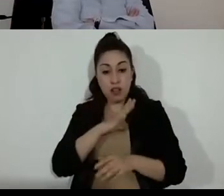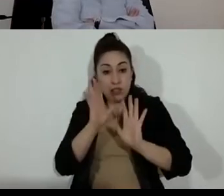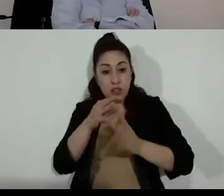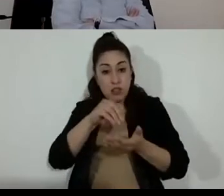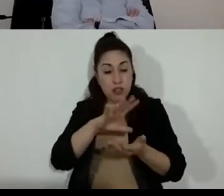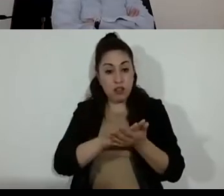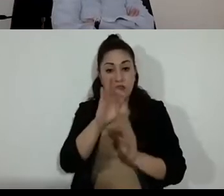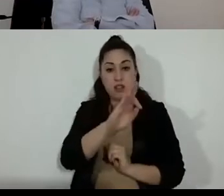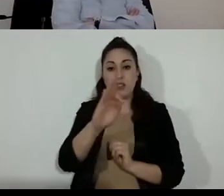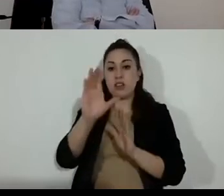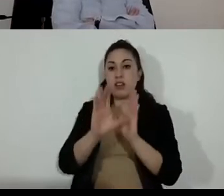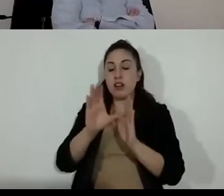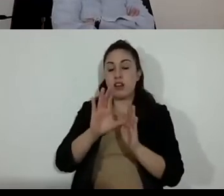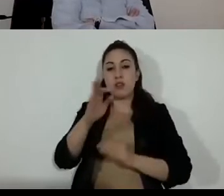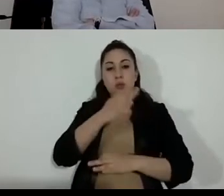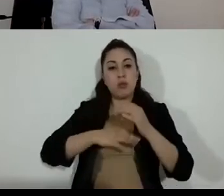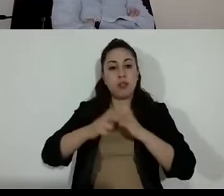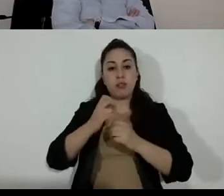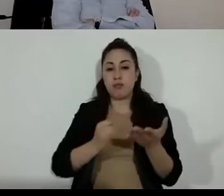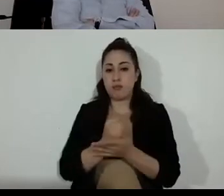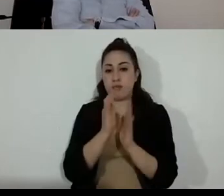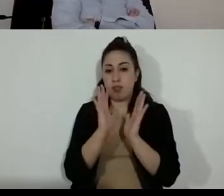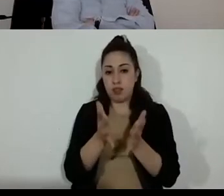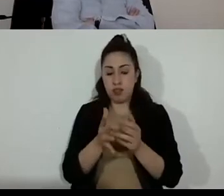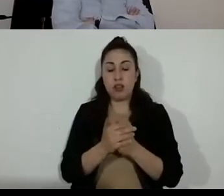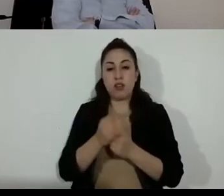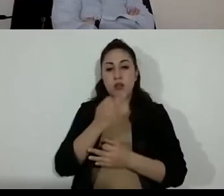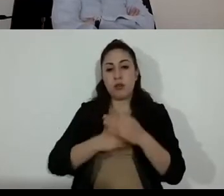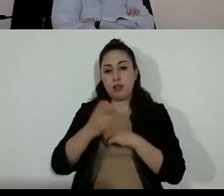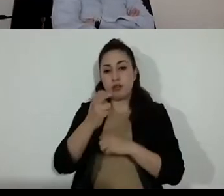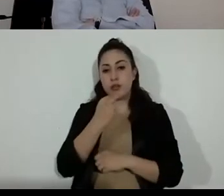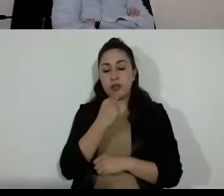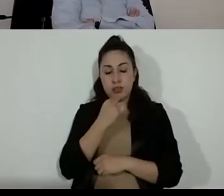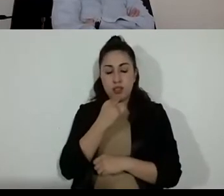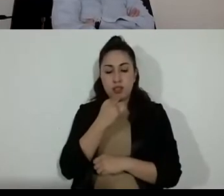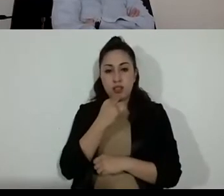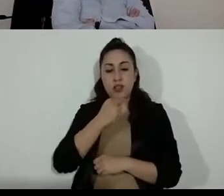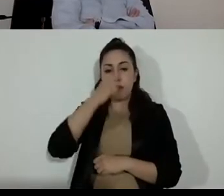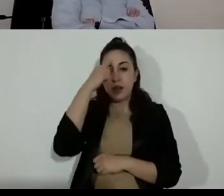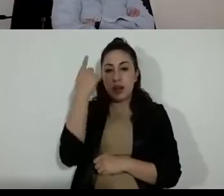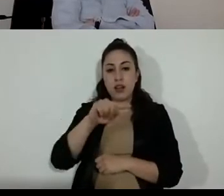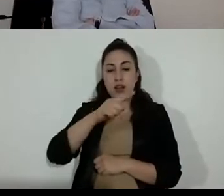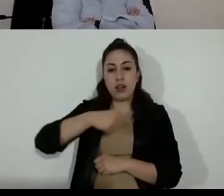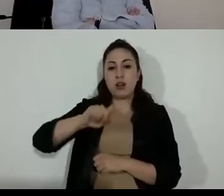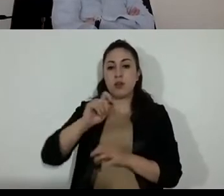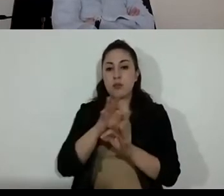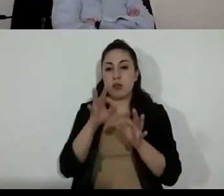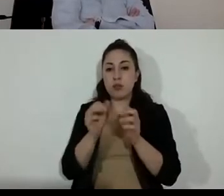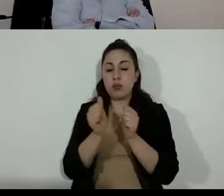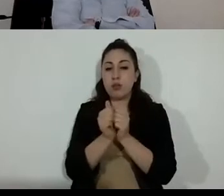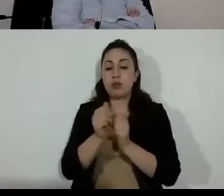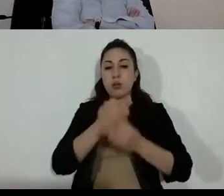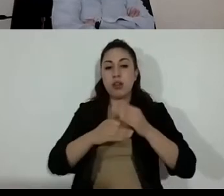ya hay fechas muy precisas y evidentemente esto nos va a llevar también a estar cumpliendo con el trabajo